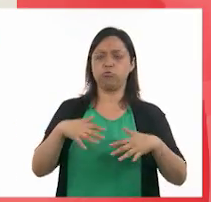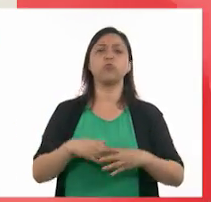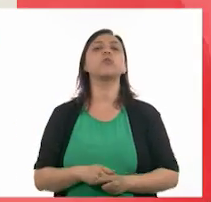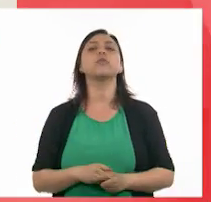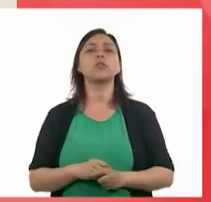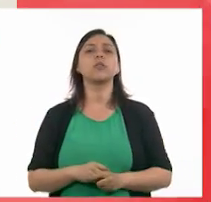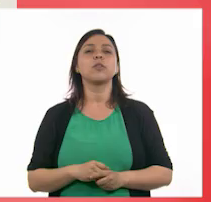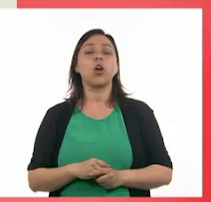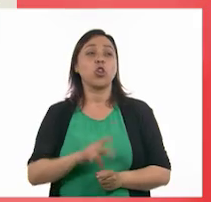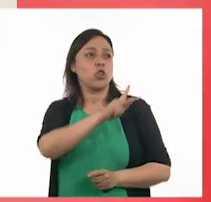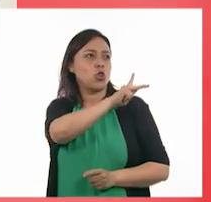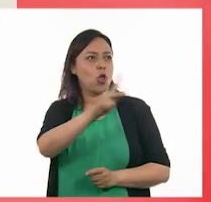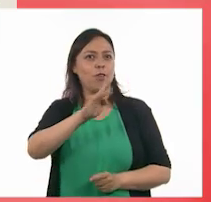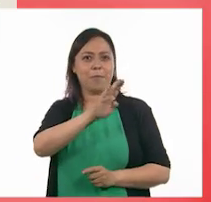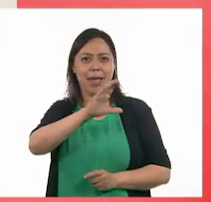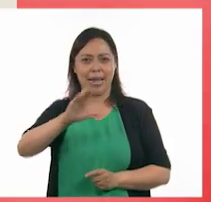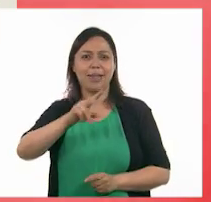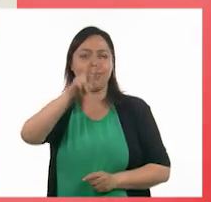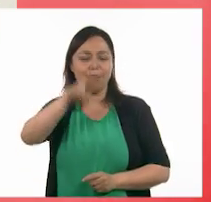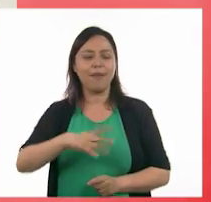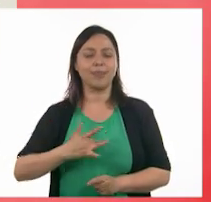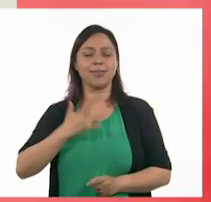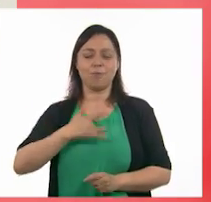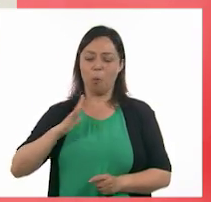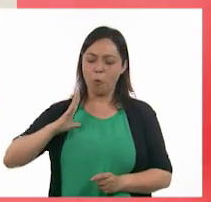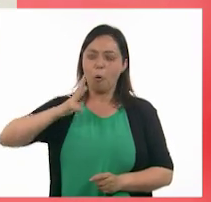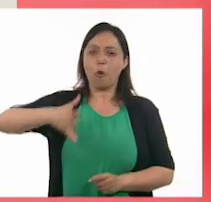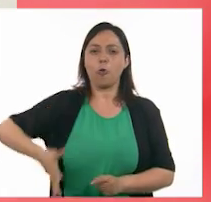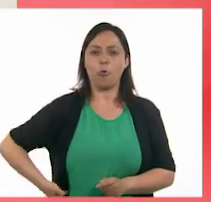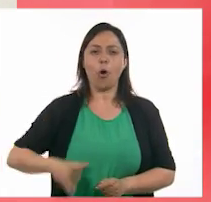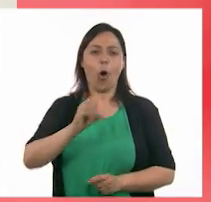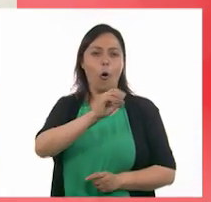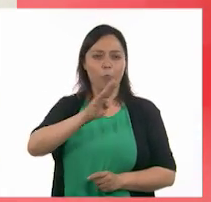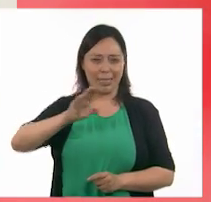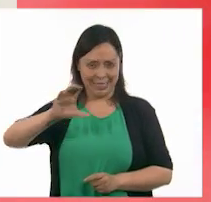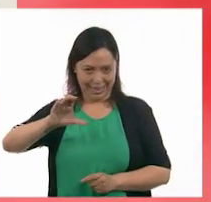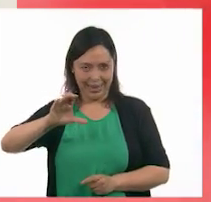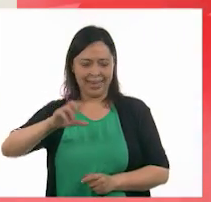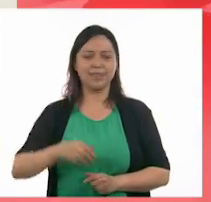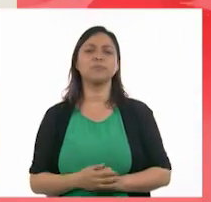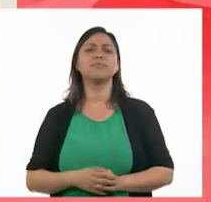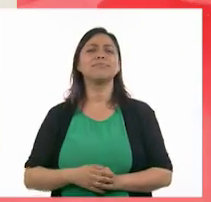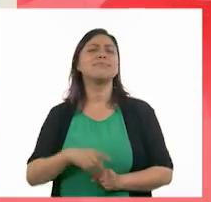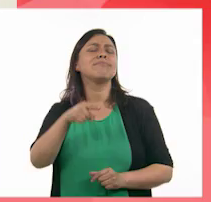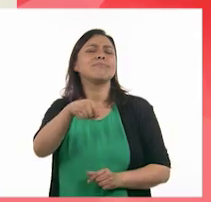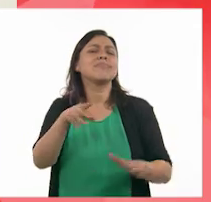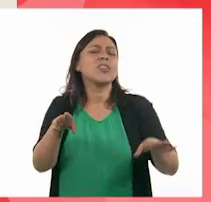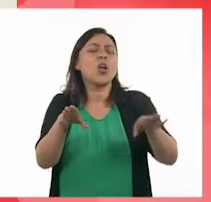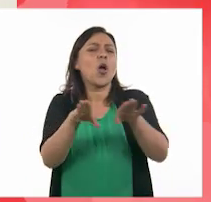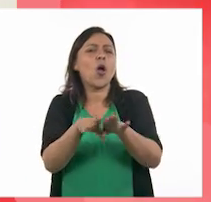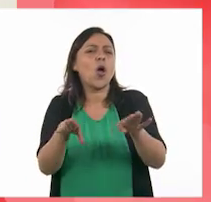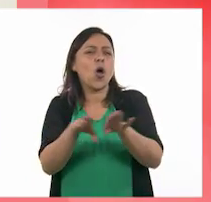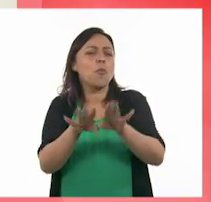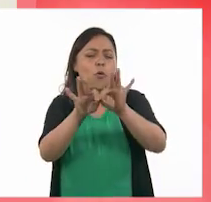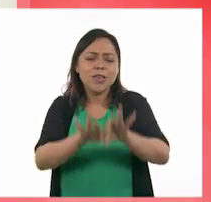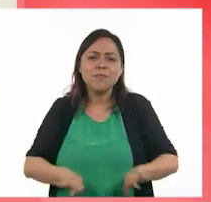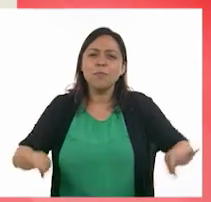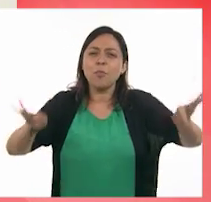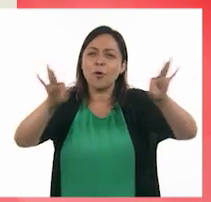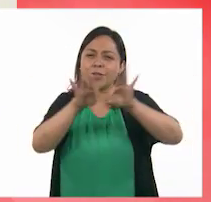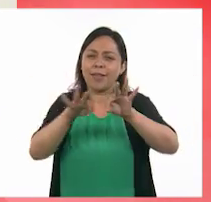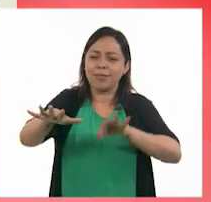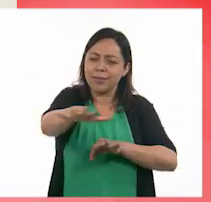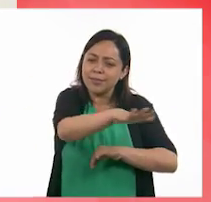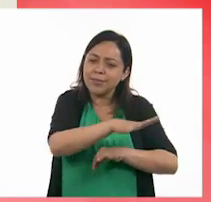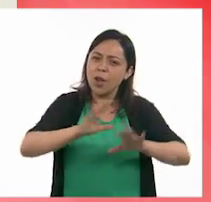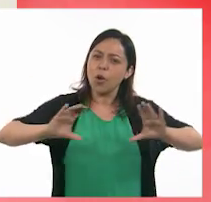todos los bajacalifornianos nos sentimos orgullosos de contar con ella. ¿Qué impacto ha tenido en la comunidad